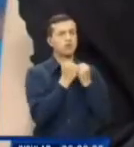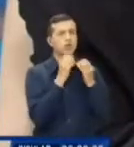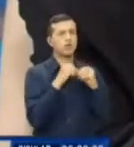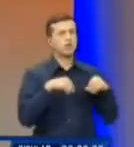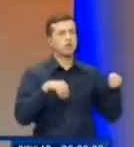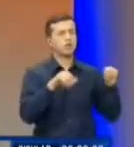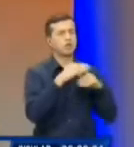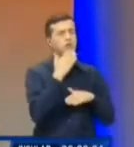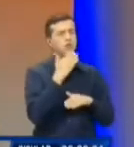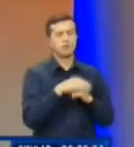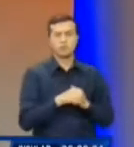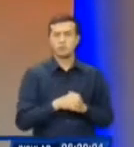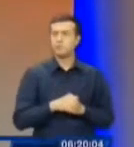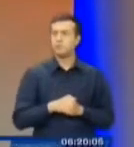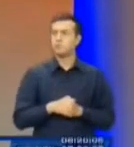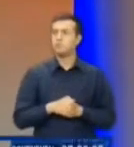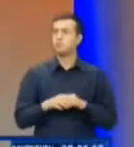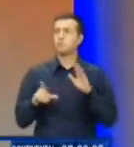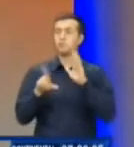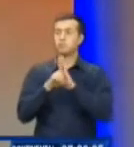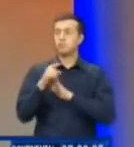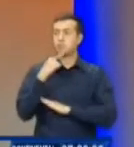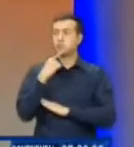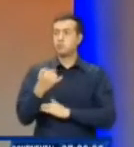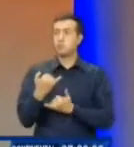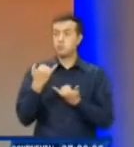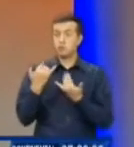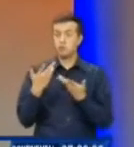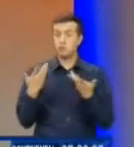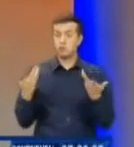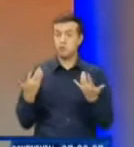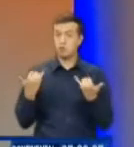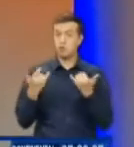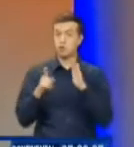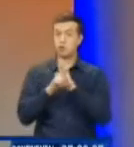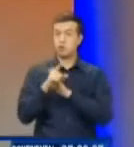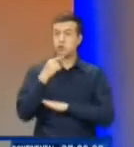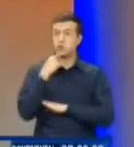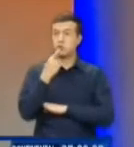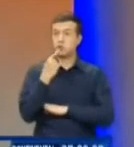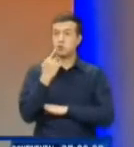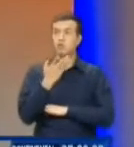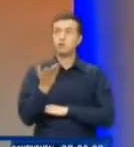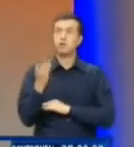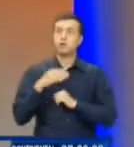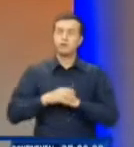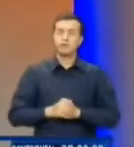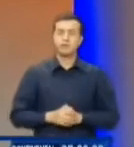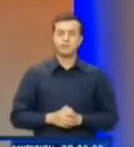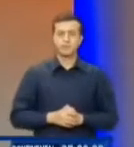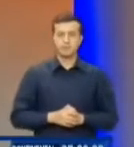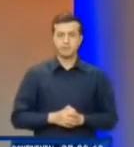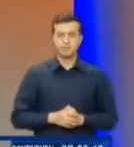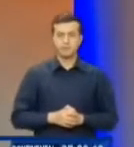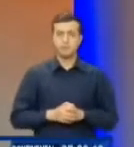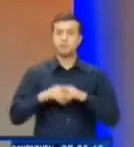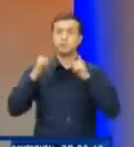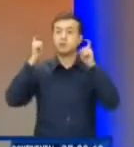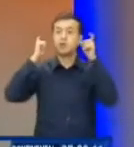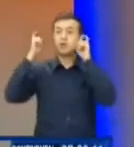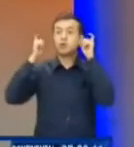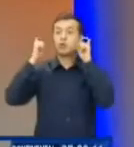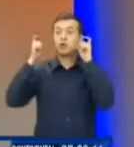bueno lo que es lo que establece la ley en este en este sentido es que se regula la